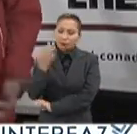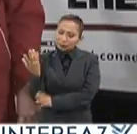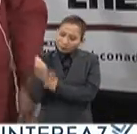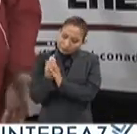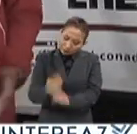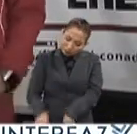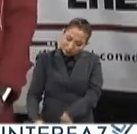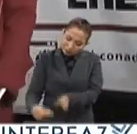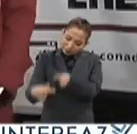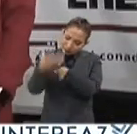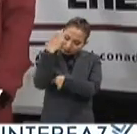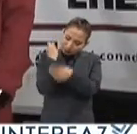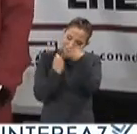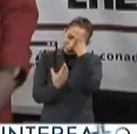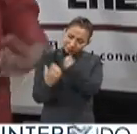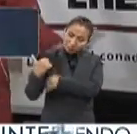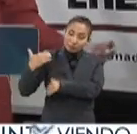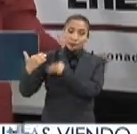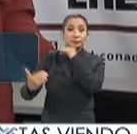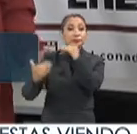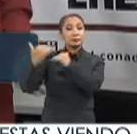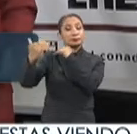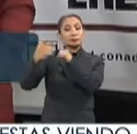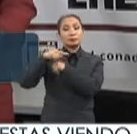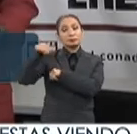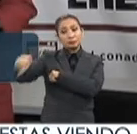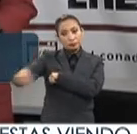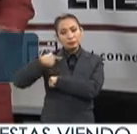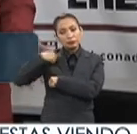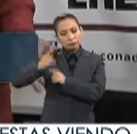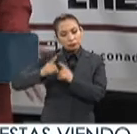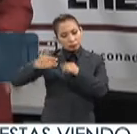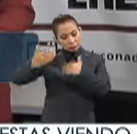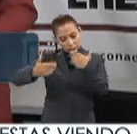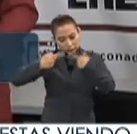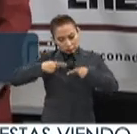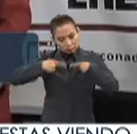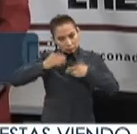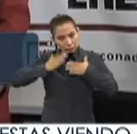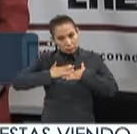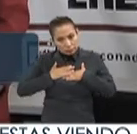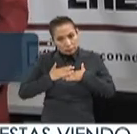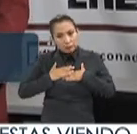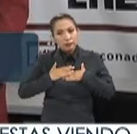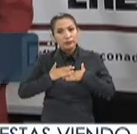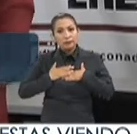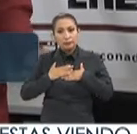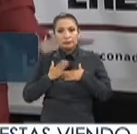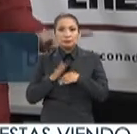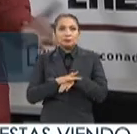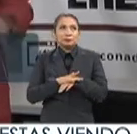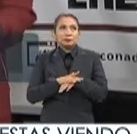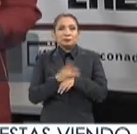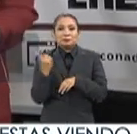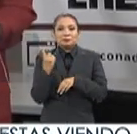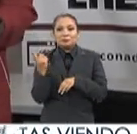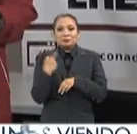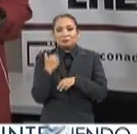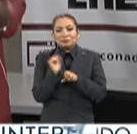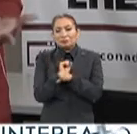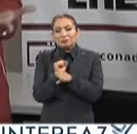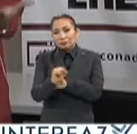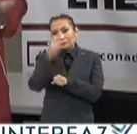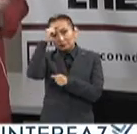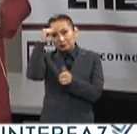desde siempre, porque a través de él me he desarrollado como persona y porque pues